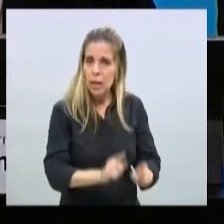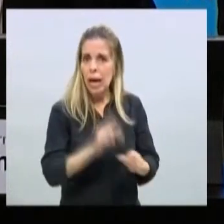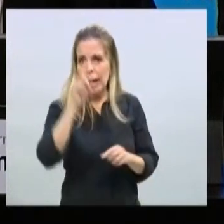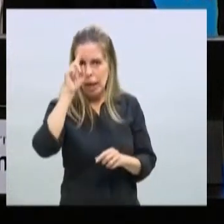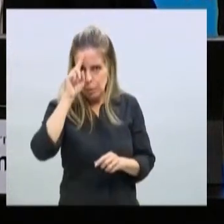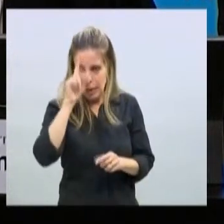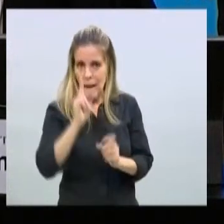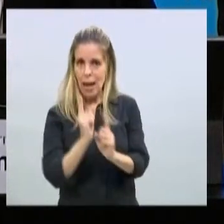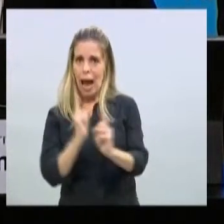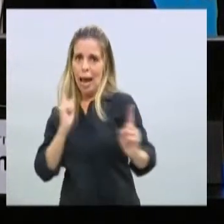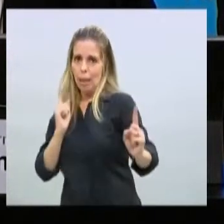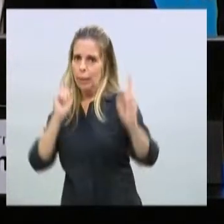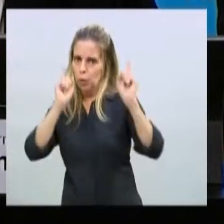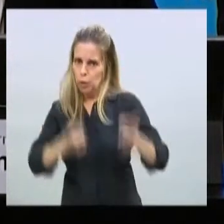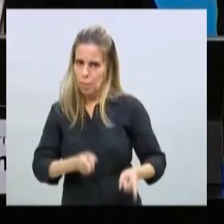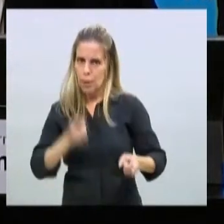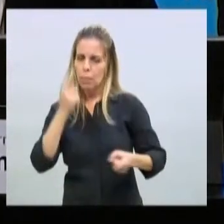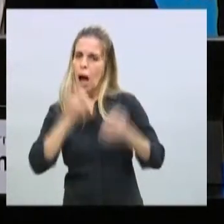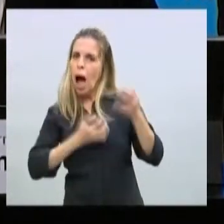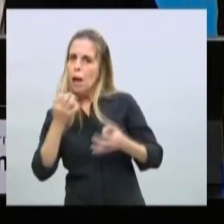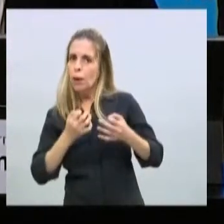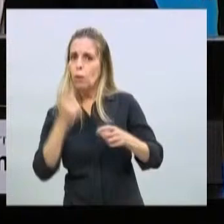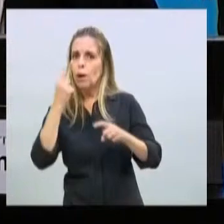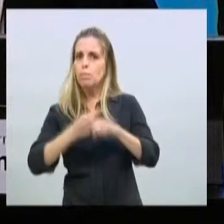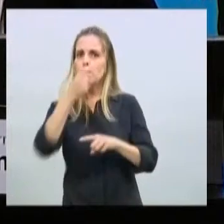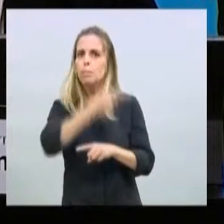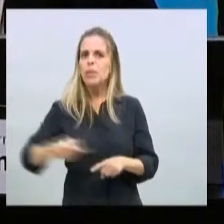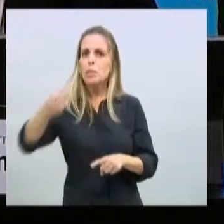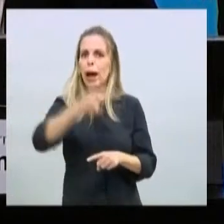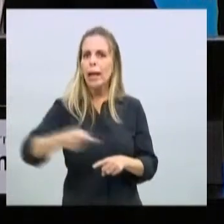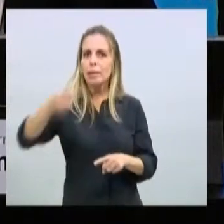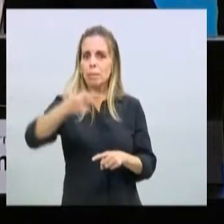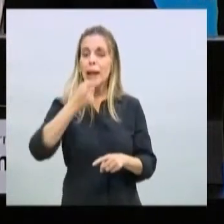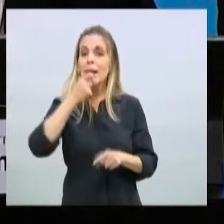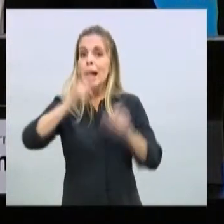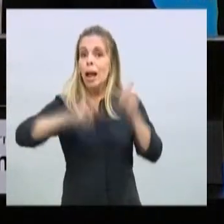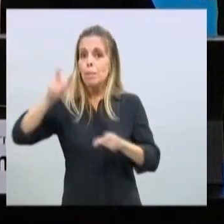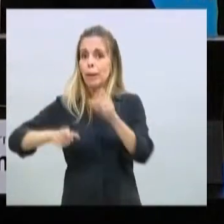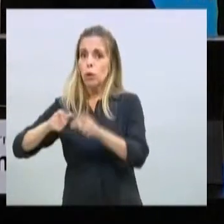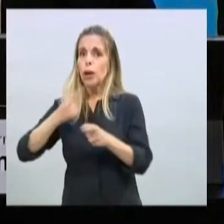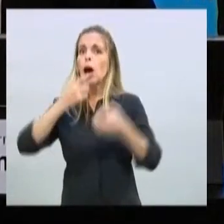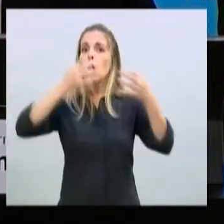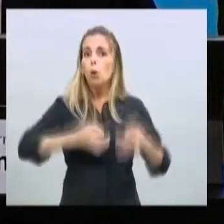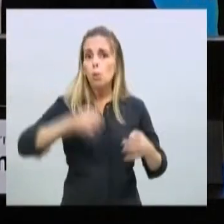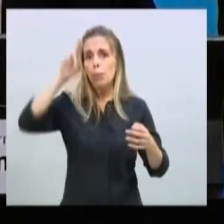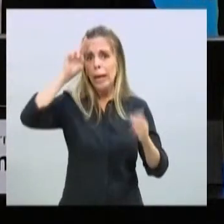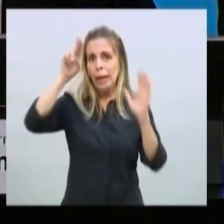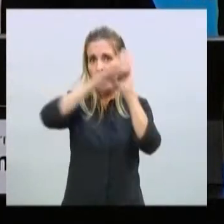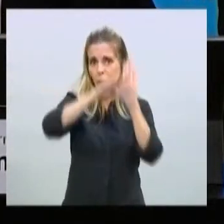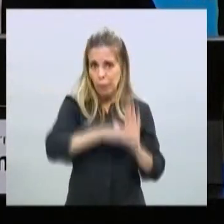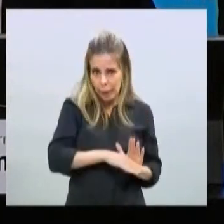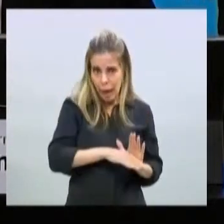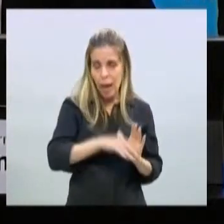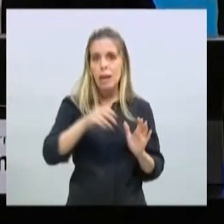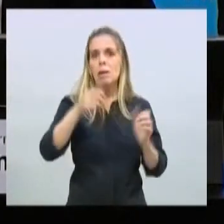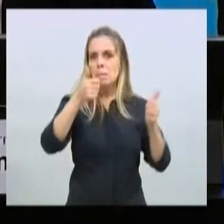el cumplimiento de la gente semana tras semana. Si la gente cumple, seguiremos. Si no cumple, frenaremos la gradualidad y eventualmente volvemos